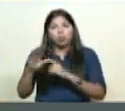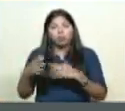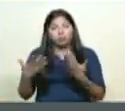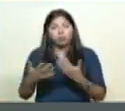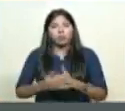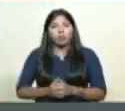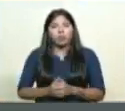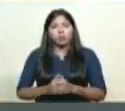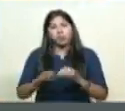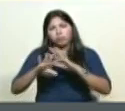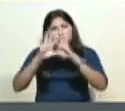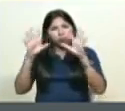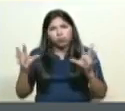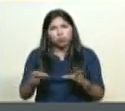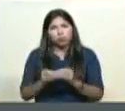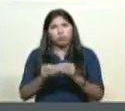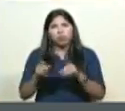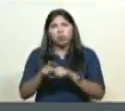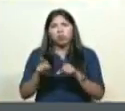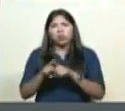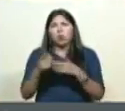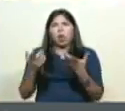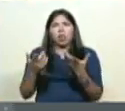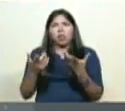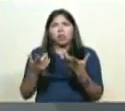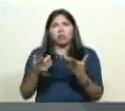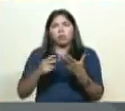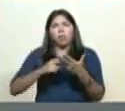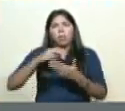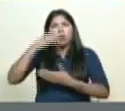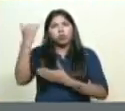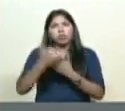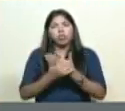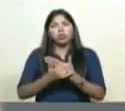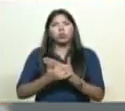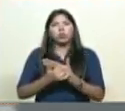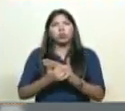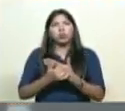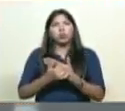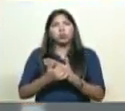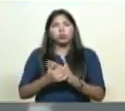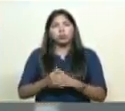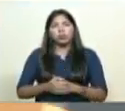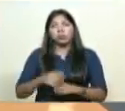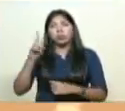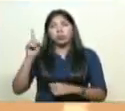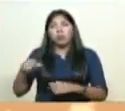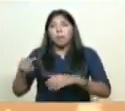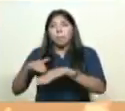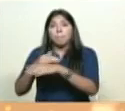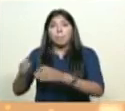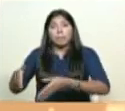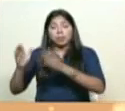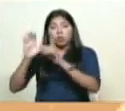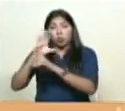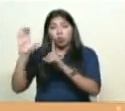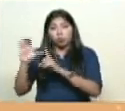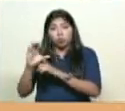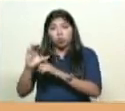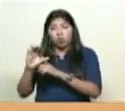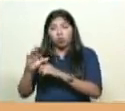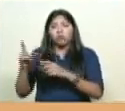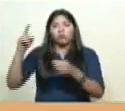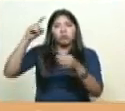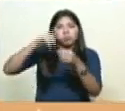por supuesto, de un andamiaje que es el Plan Reverón, pero también acuérdate que el Ministerio del Poder Popular para la Cultura está